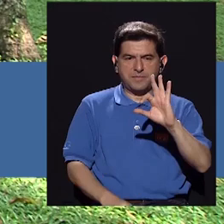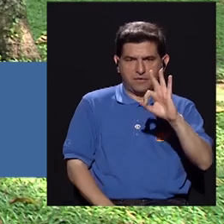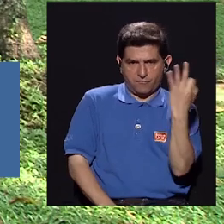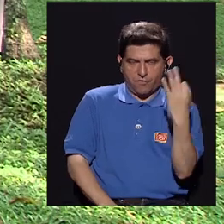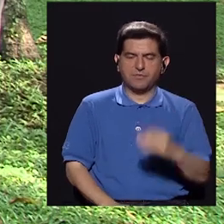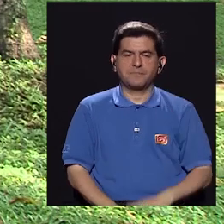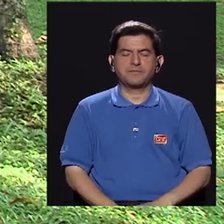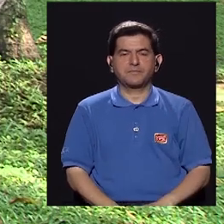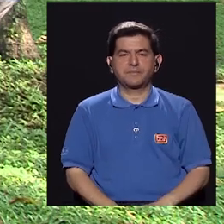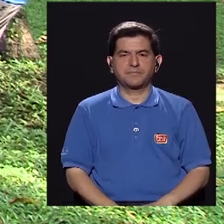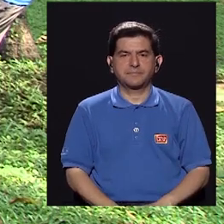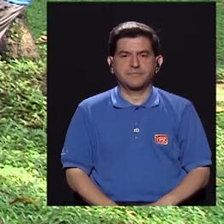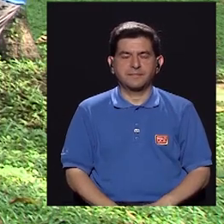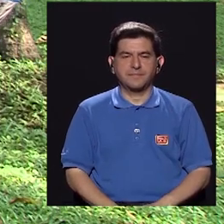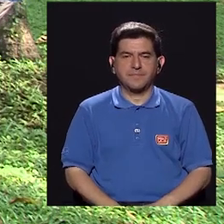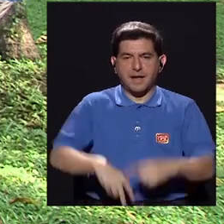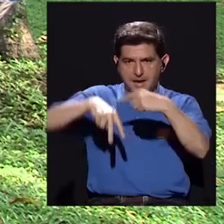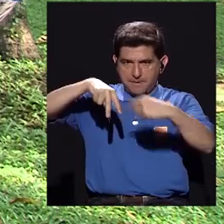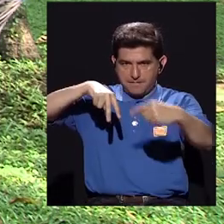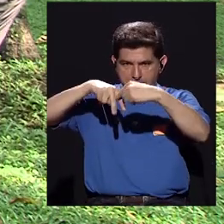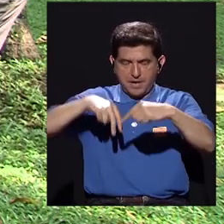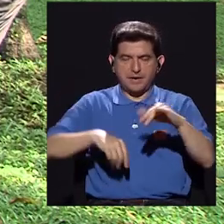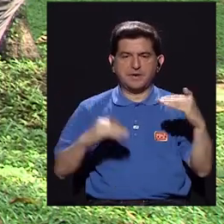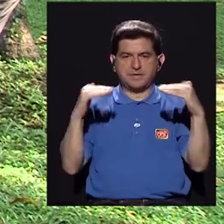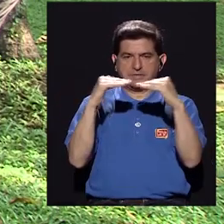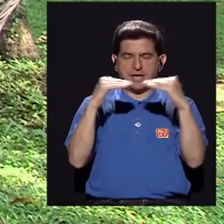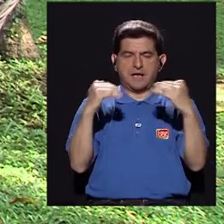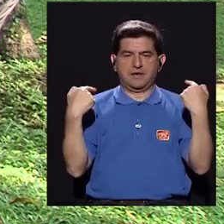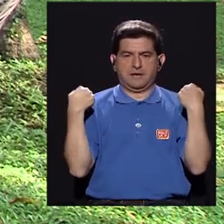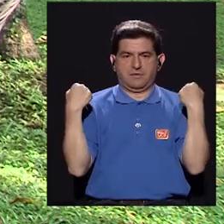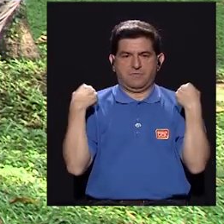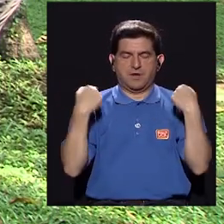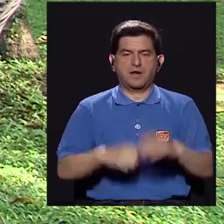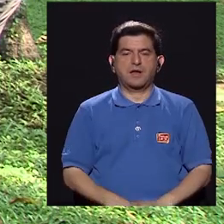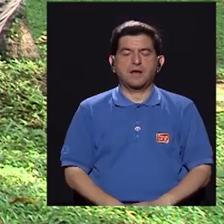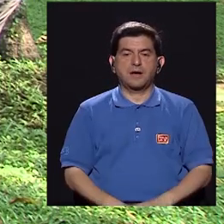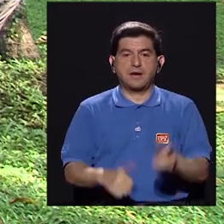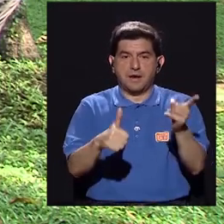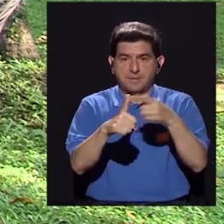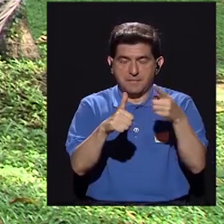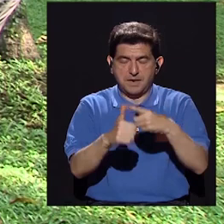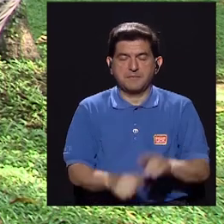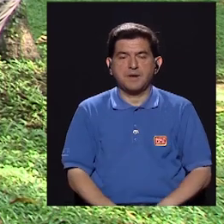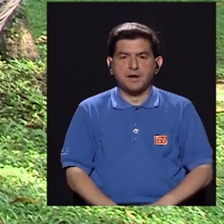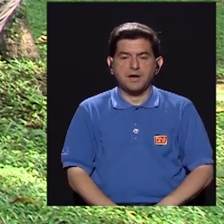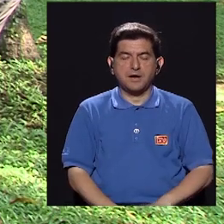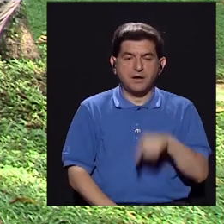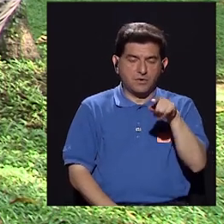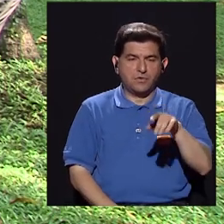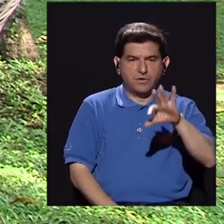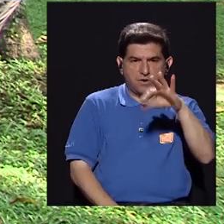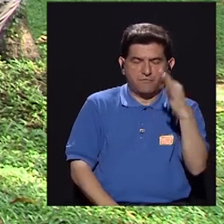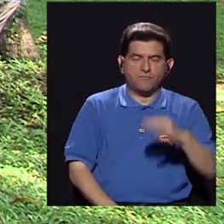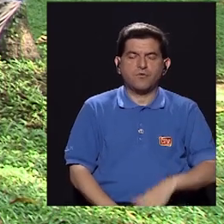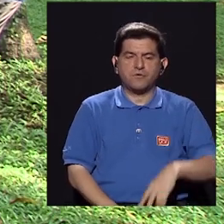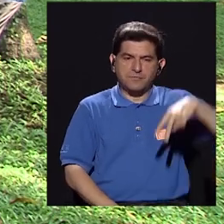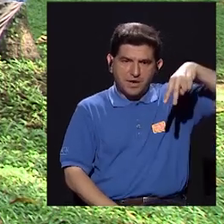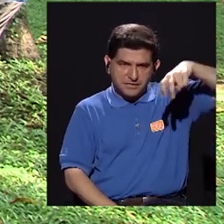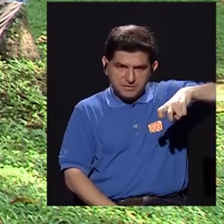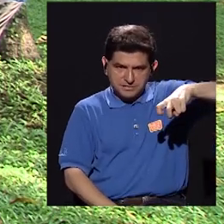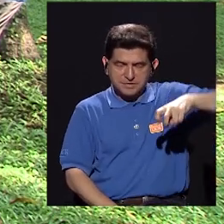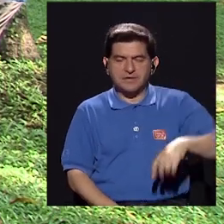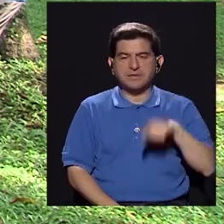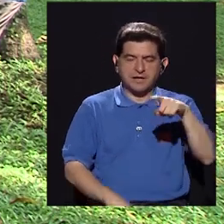en una buena posición, las piernas van a estar a nivel de los hombros y vamos a usar primero una posición como isométrica